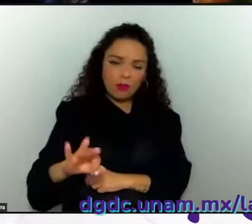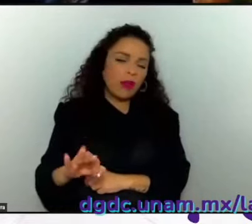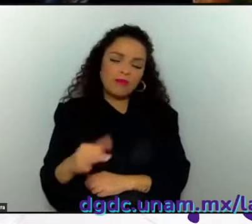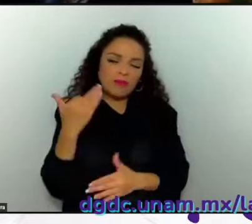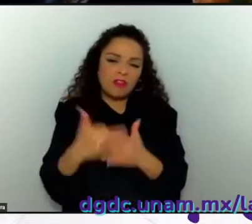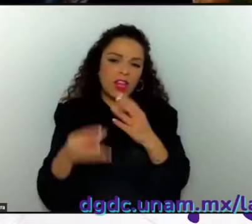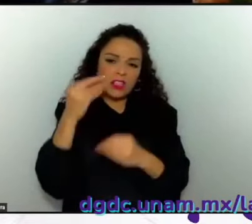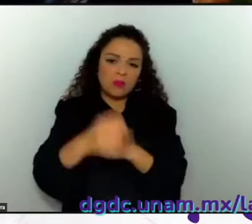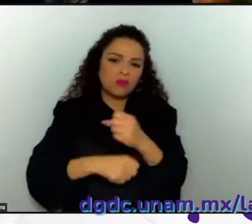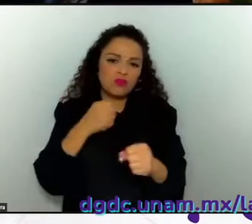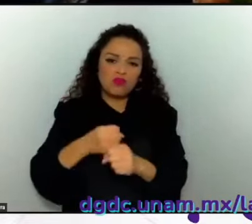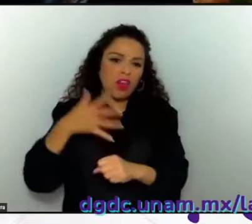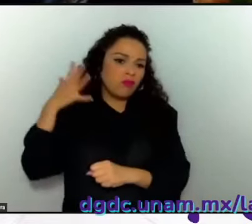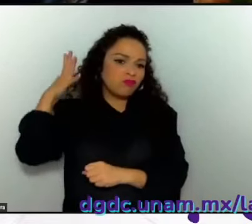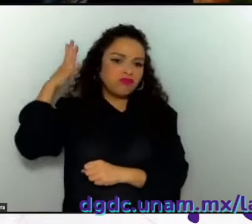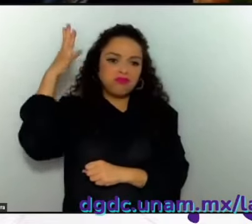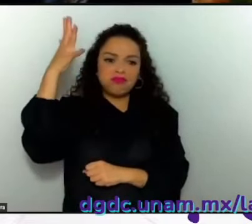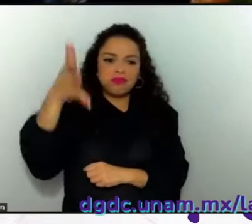cómo hacer algo así.